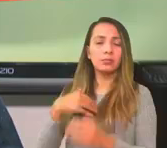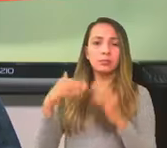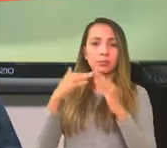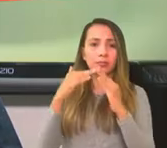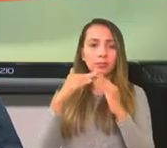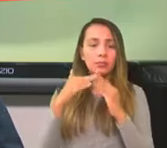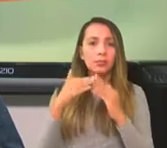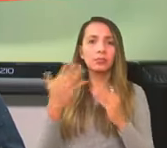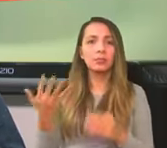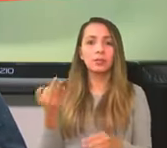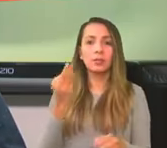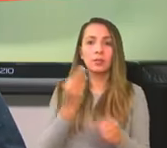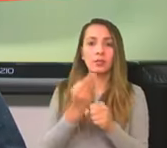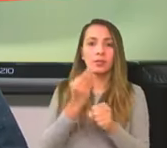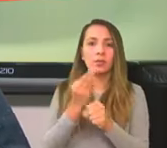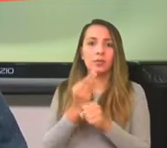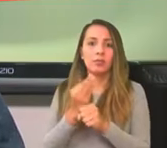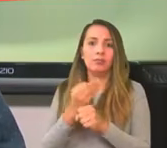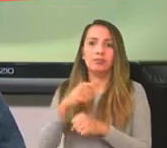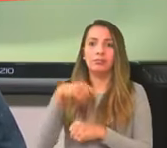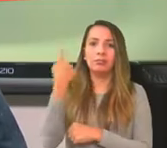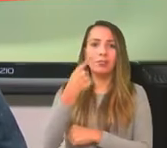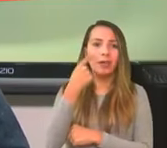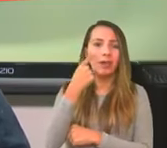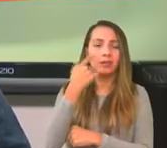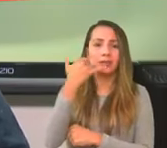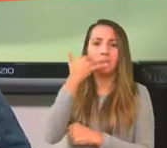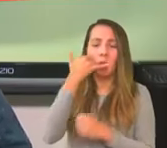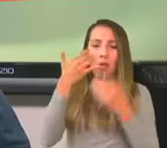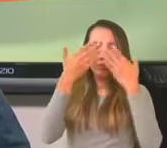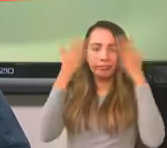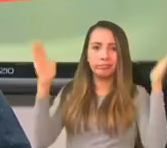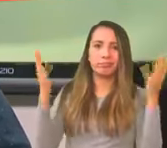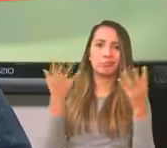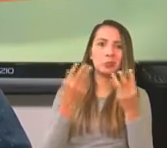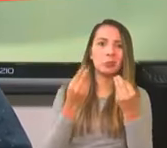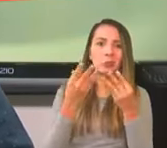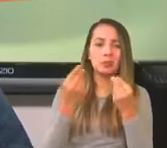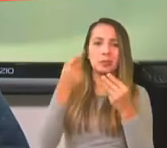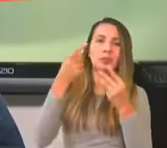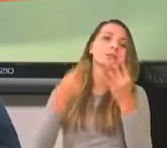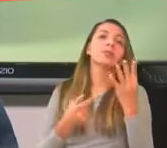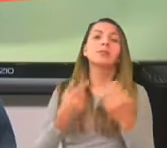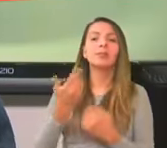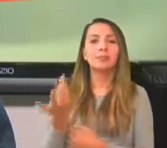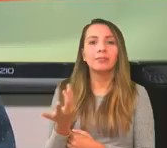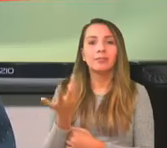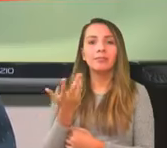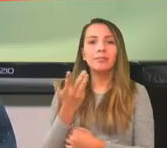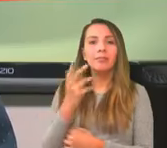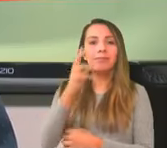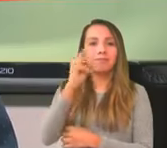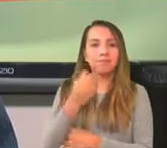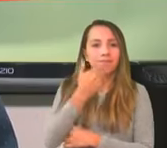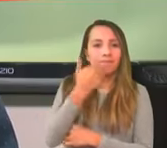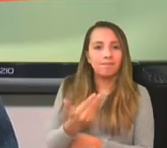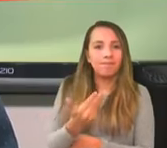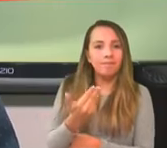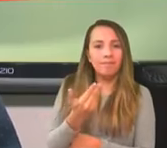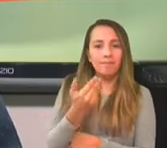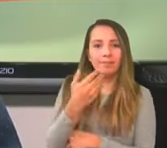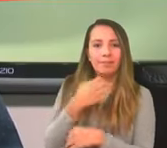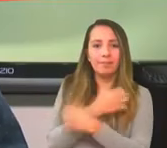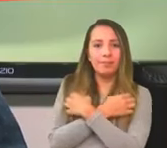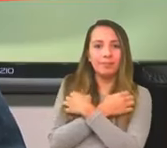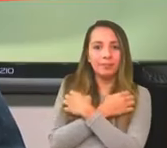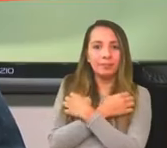hoy cuando están con celulares, con acceso a muchas cosas, que no es una educación de valor,